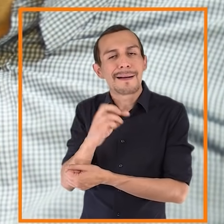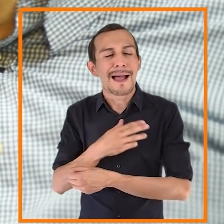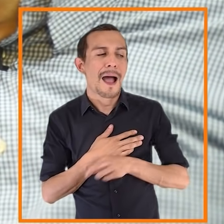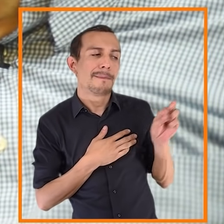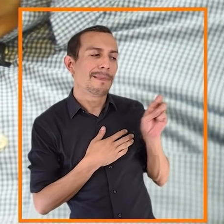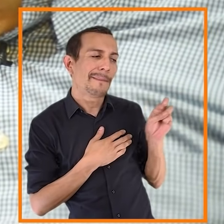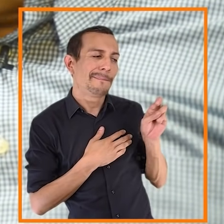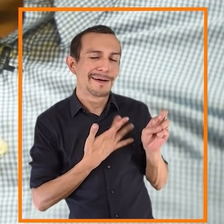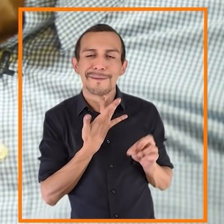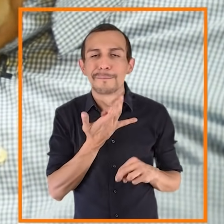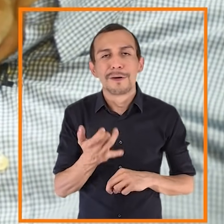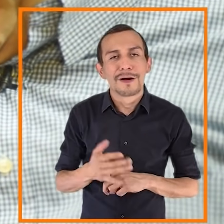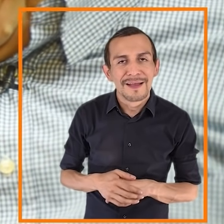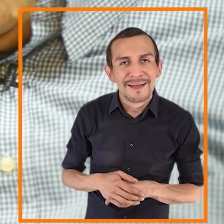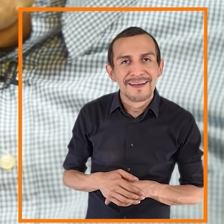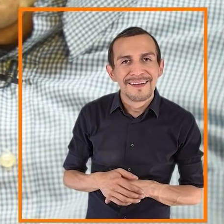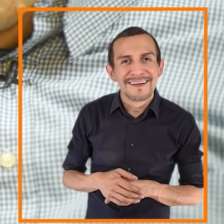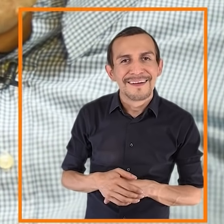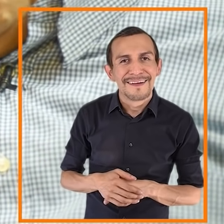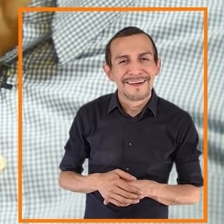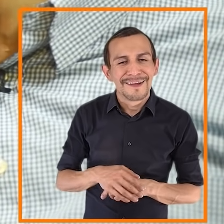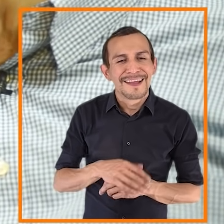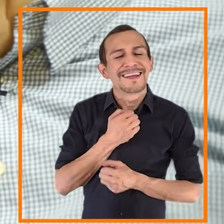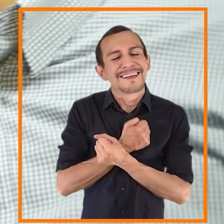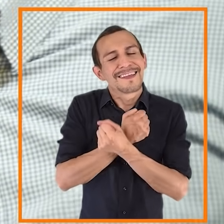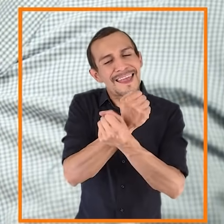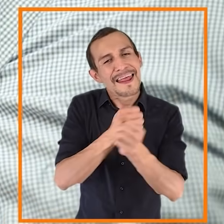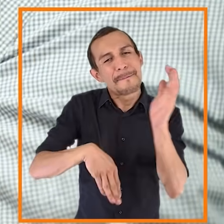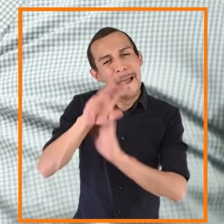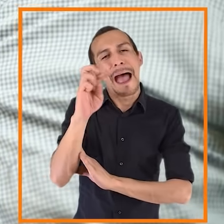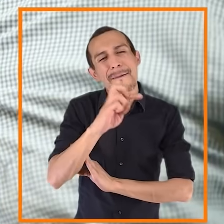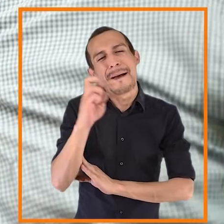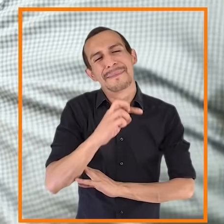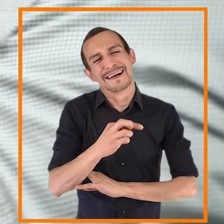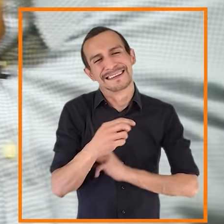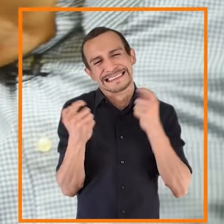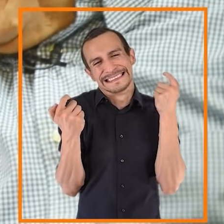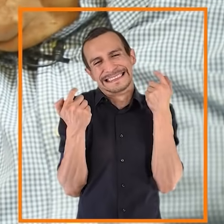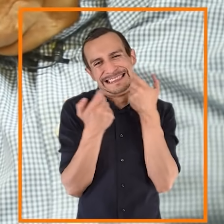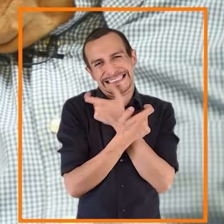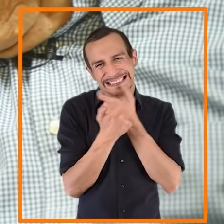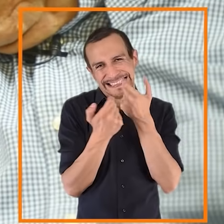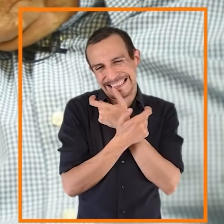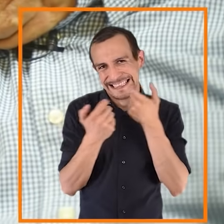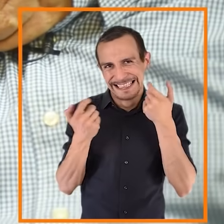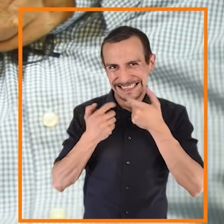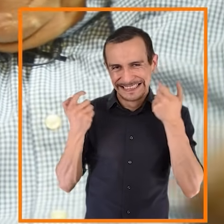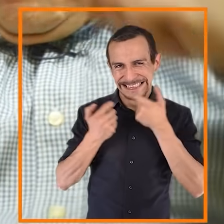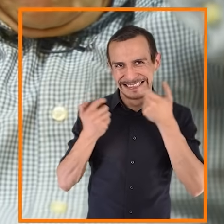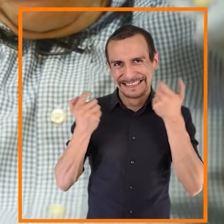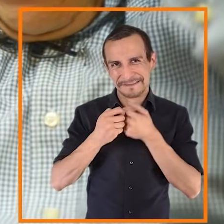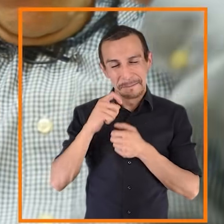Papá, papá. ¿Por qué? ¿Por qué quieres más al papá? No, yo no, yo estoy de guatoncita.